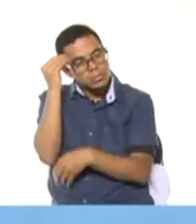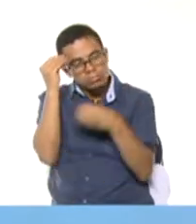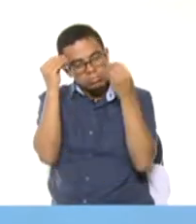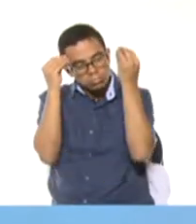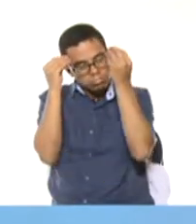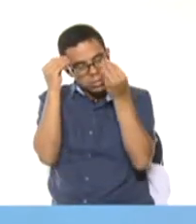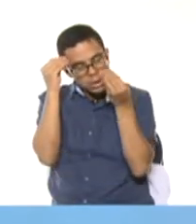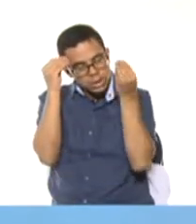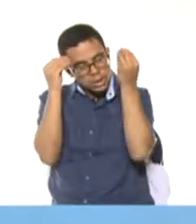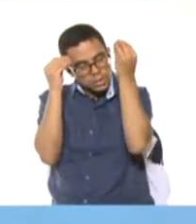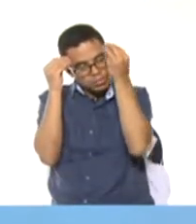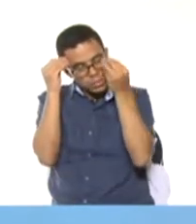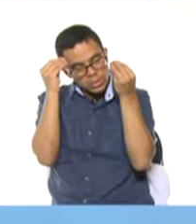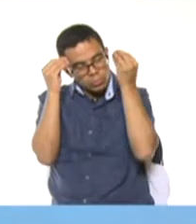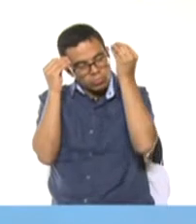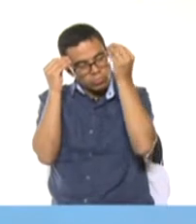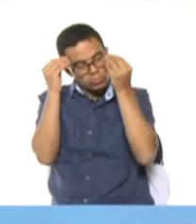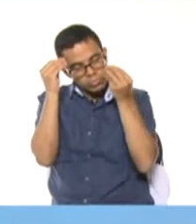en su memoria